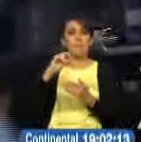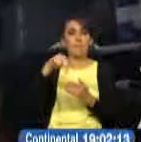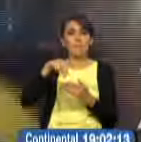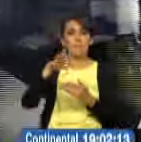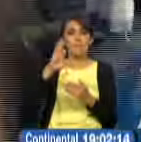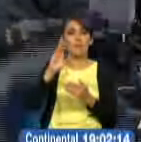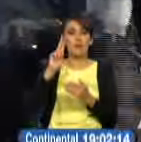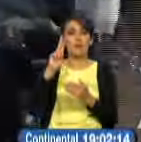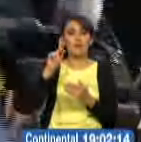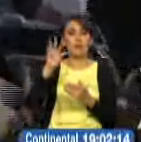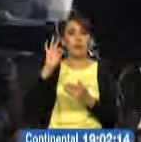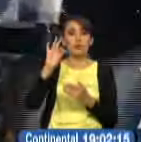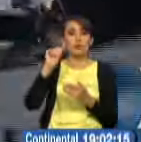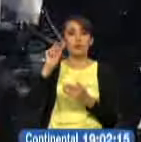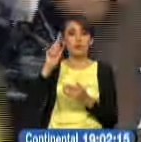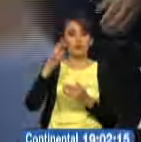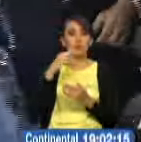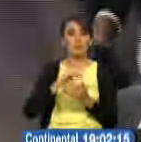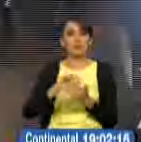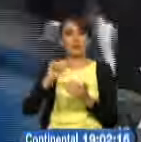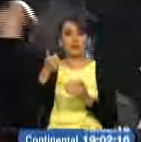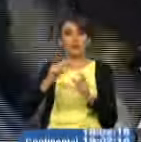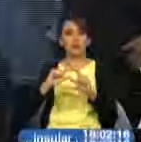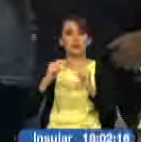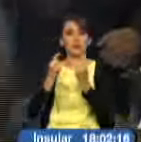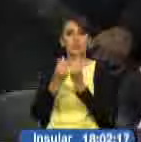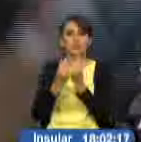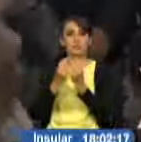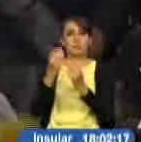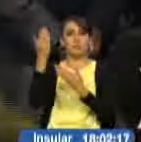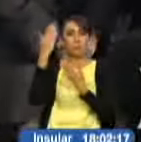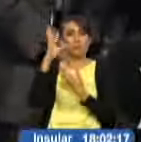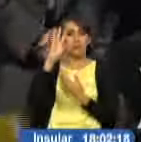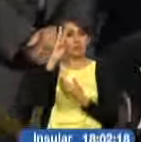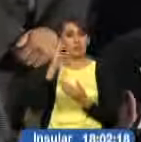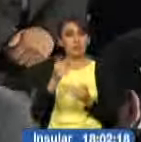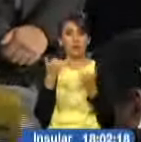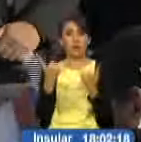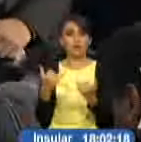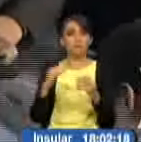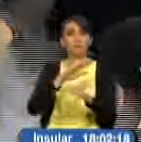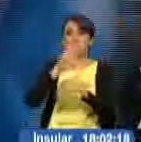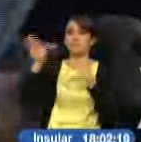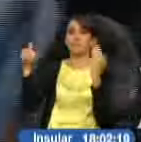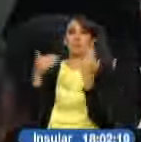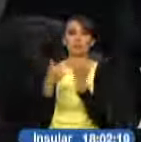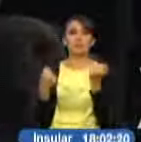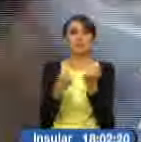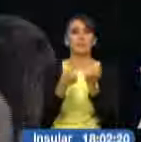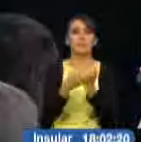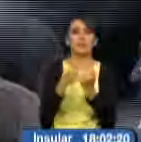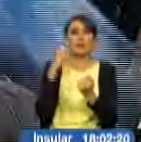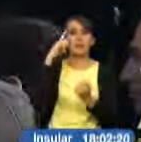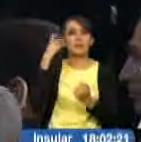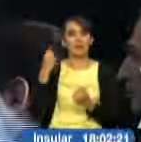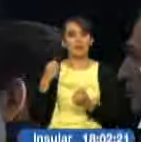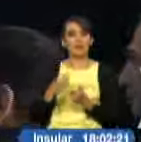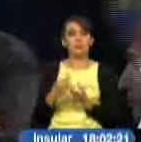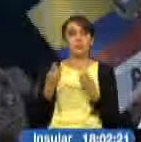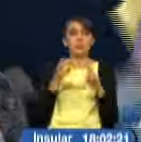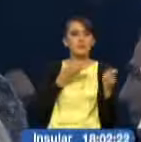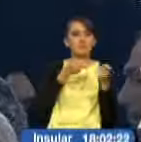cristianos representados por Santiago Guarderas, hoy todos juntos con Guillermo Lasso, quien ante quienes efectuarán su control electoral,